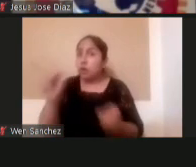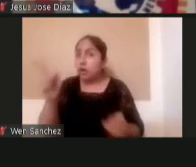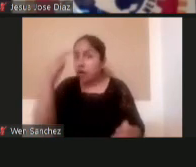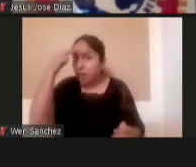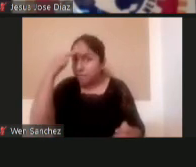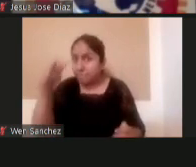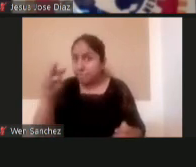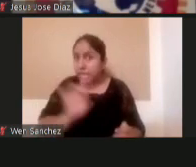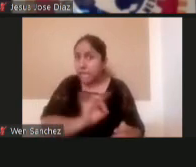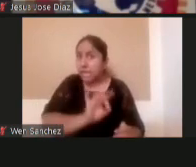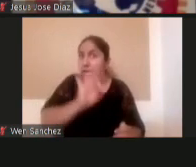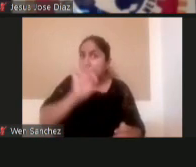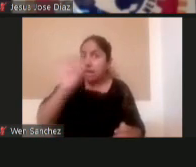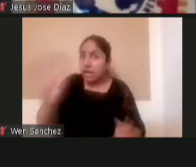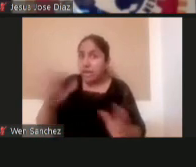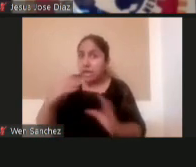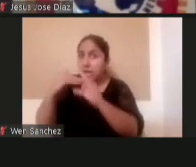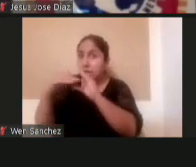manifestarlo levantando su mano.